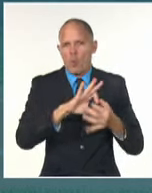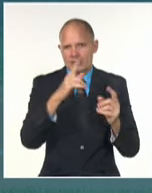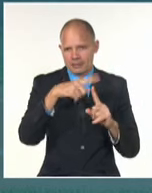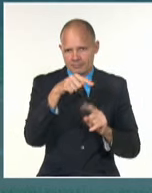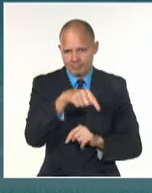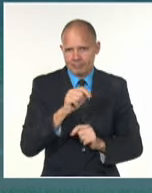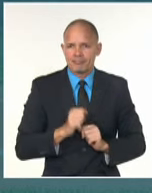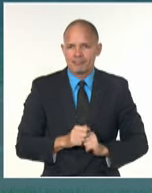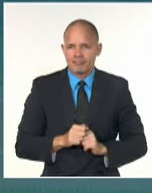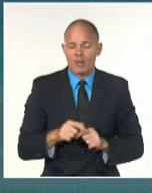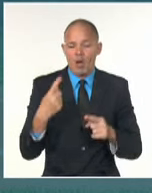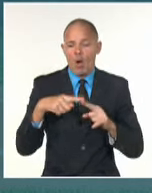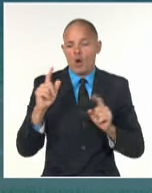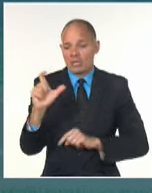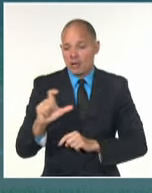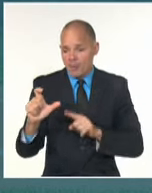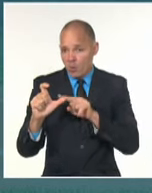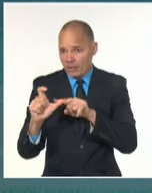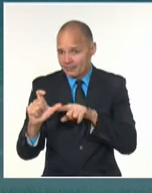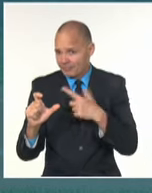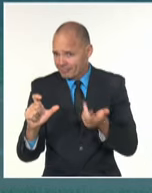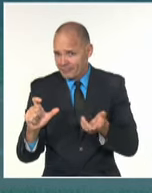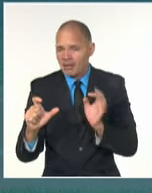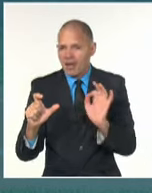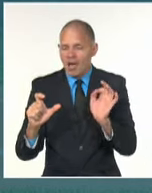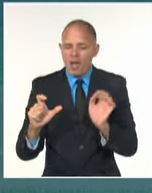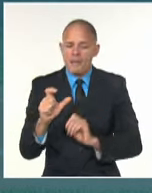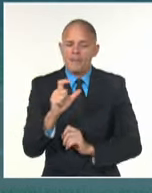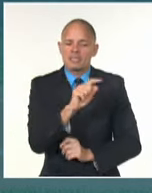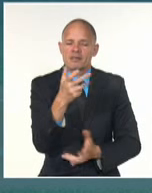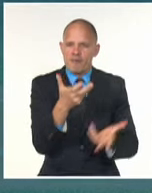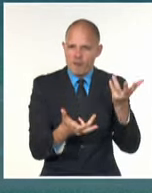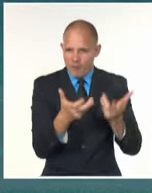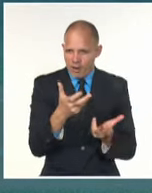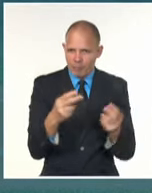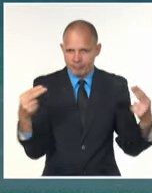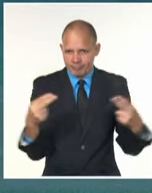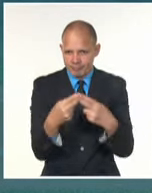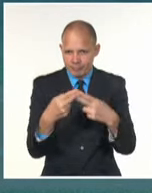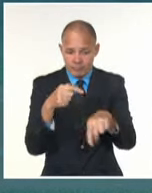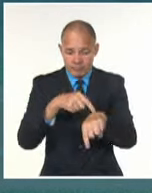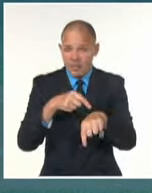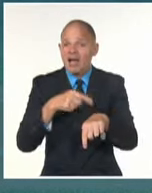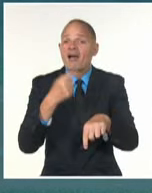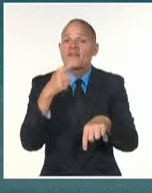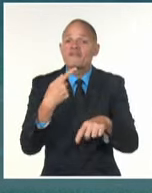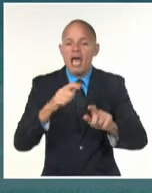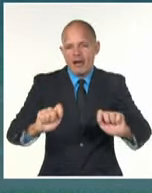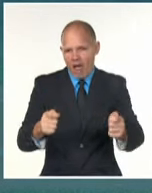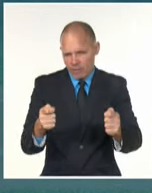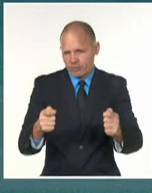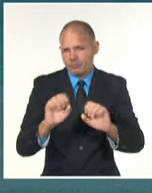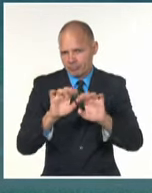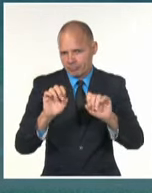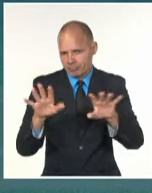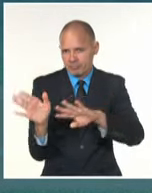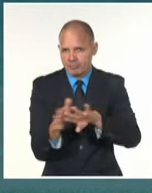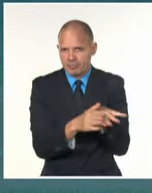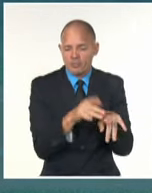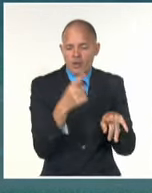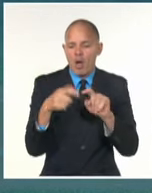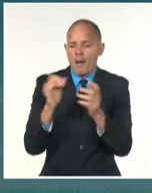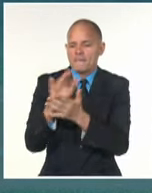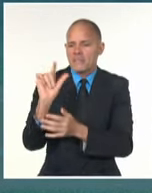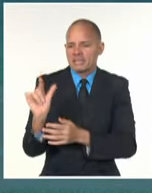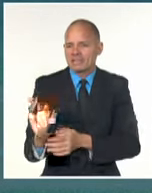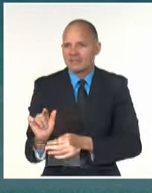Guantánamo. Camagüey y Cienfuegos serán rivales en el 5 de septiembre con transmisión de Radio Rebelde. Mayabeque y Holguín se verán las caras en